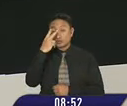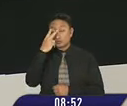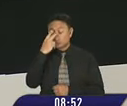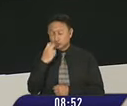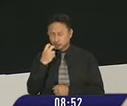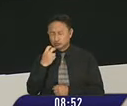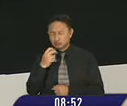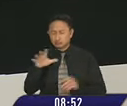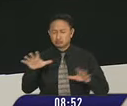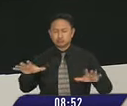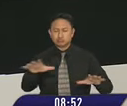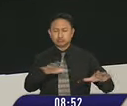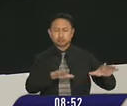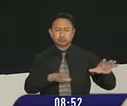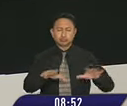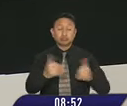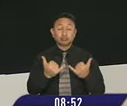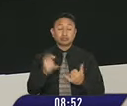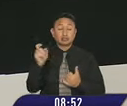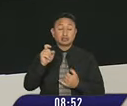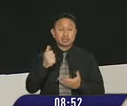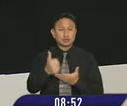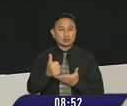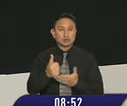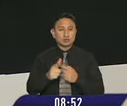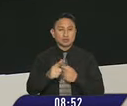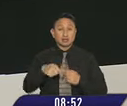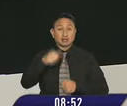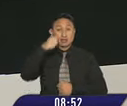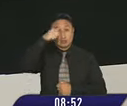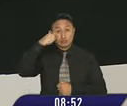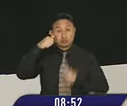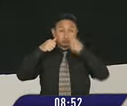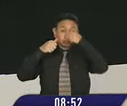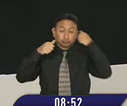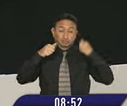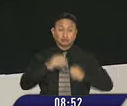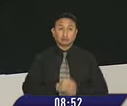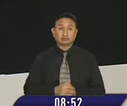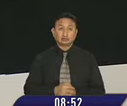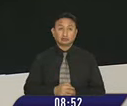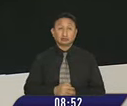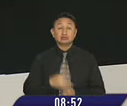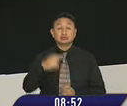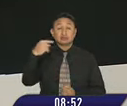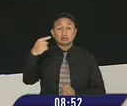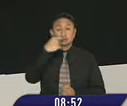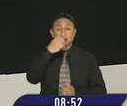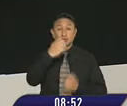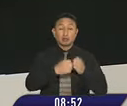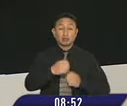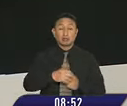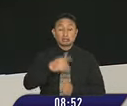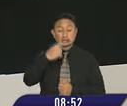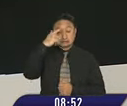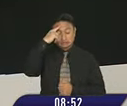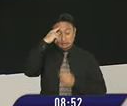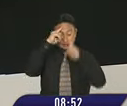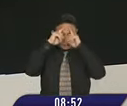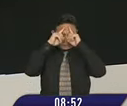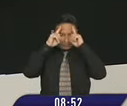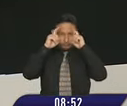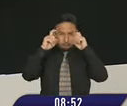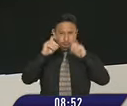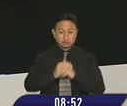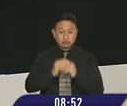perdieron la visión total y hoy requieren con urgencia una cirugía para extraer el tumor que afectó sus ojos y así evitar